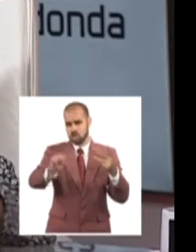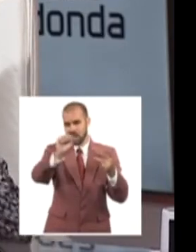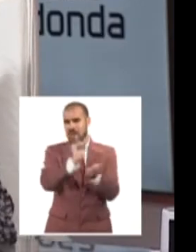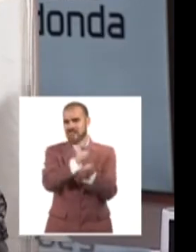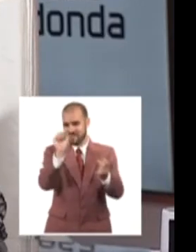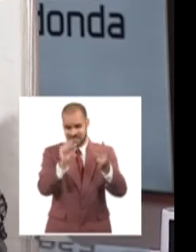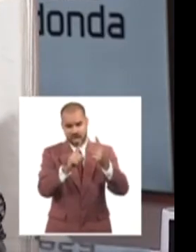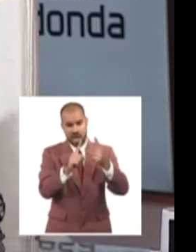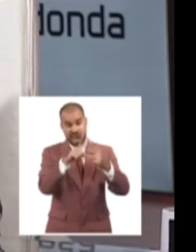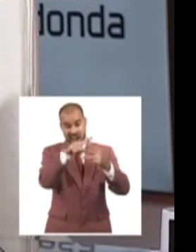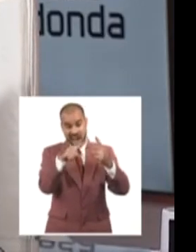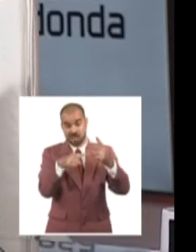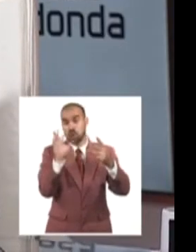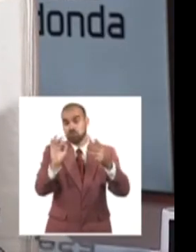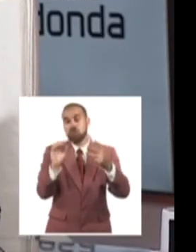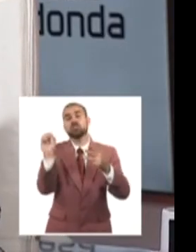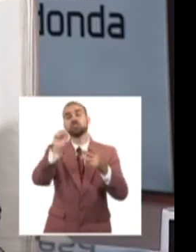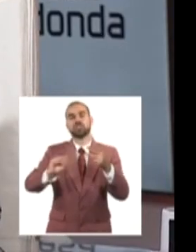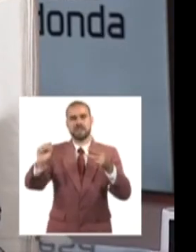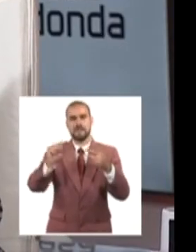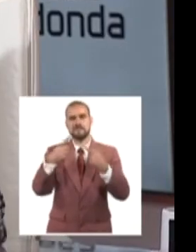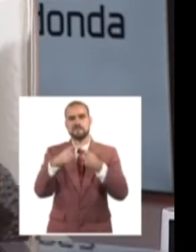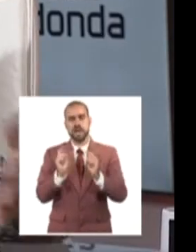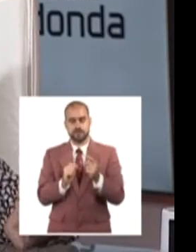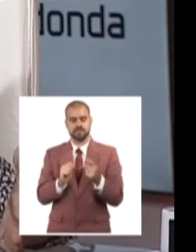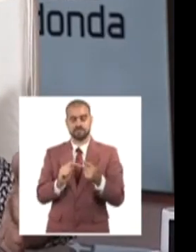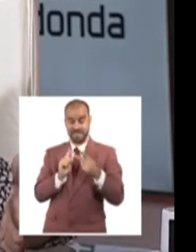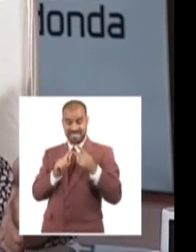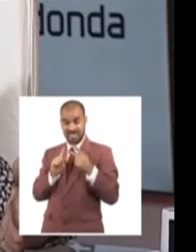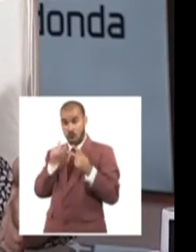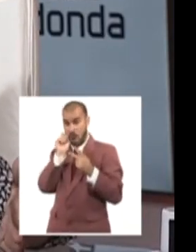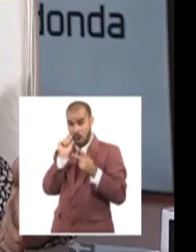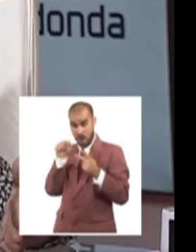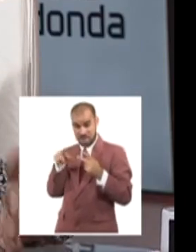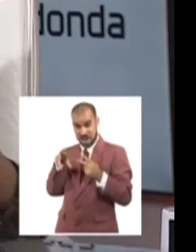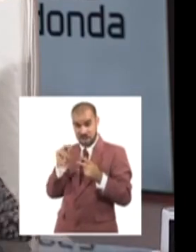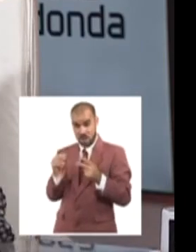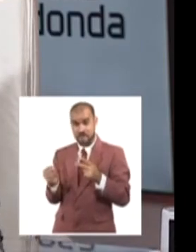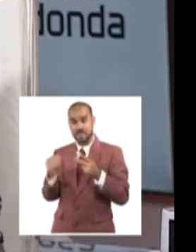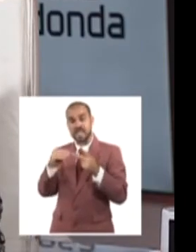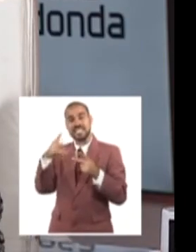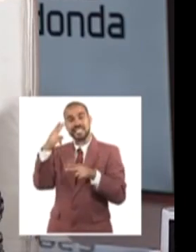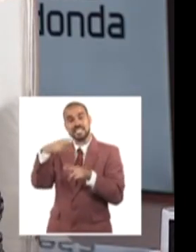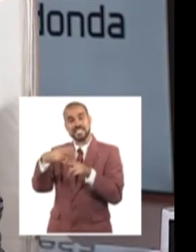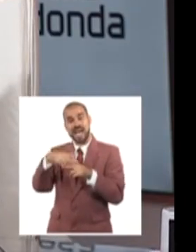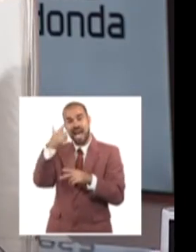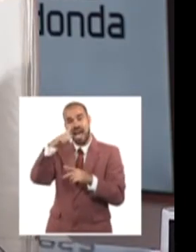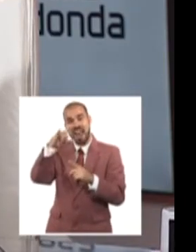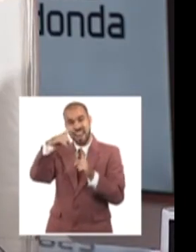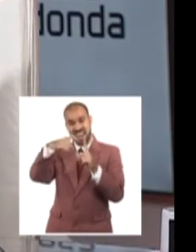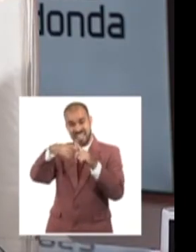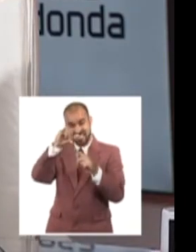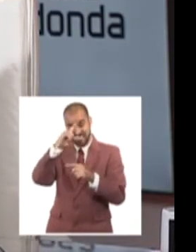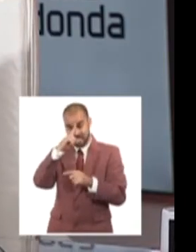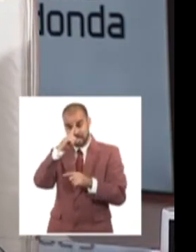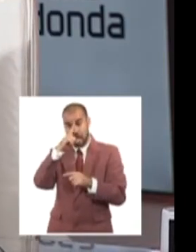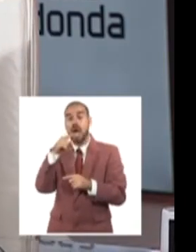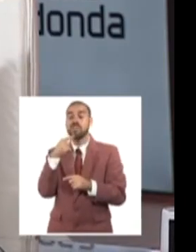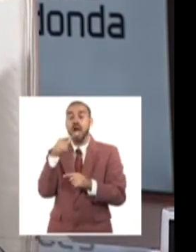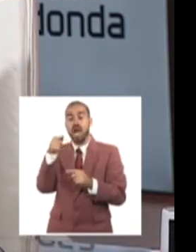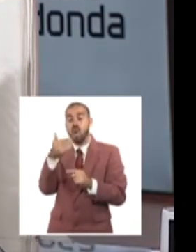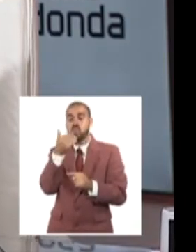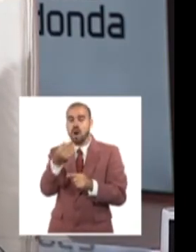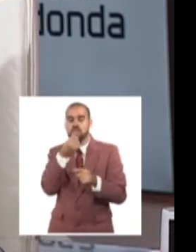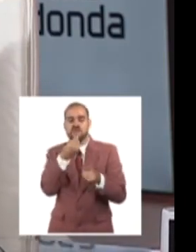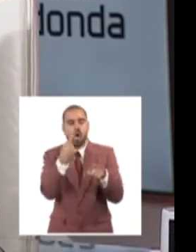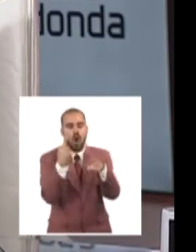pero alguien el como personas y representa a ese otro sector y puede sin duda alguna atraer a personas